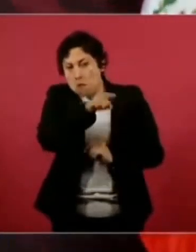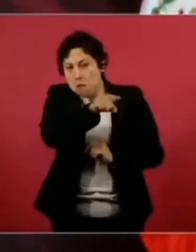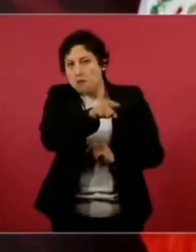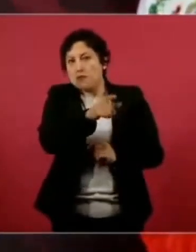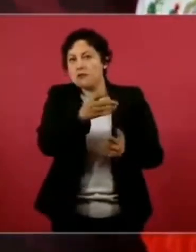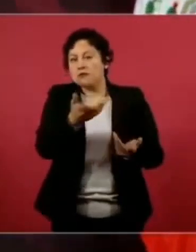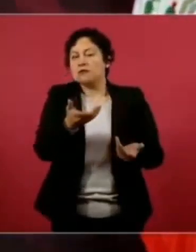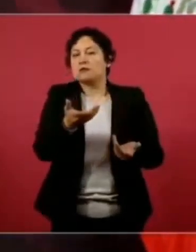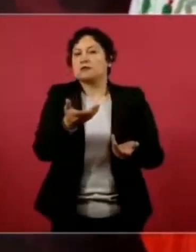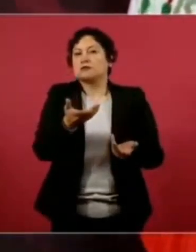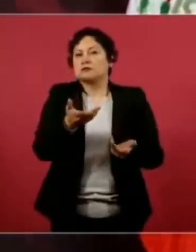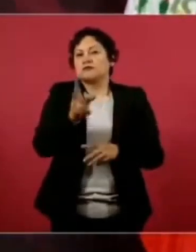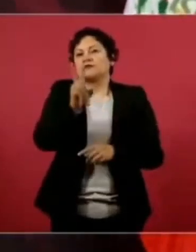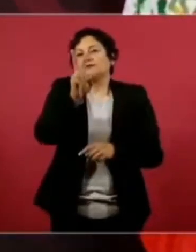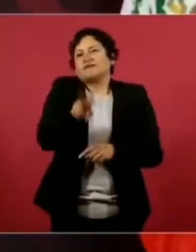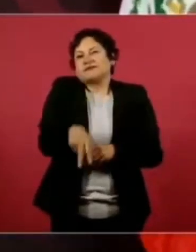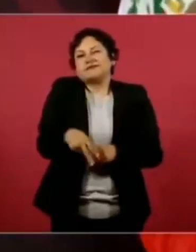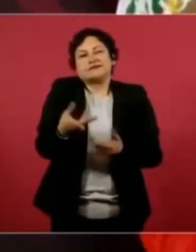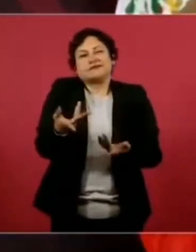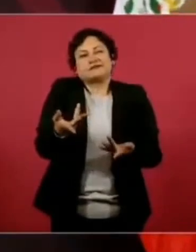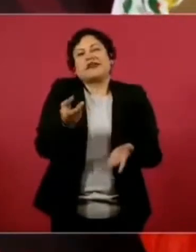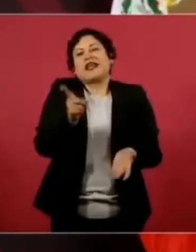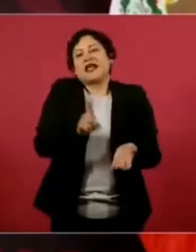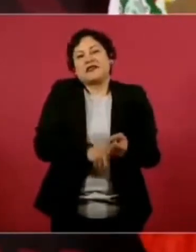en una sociedad perfecta,